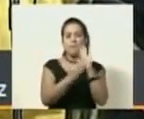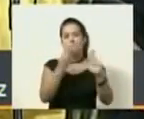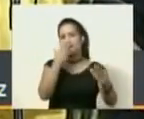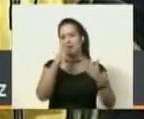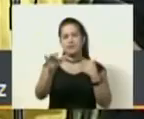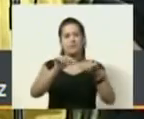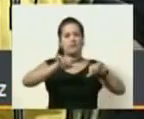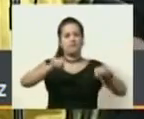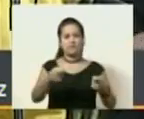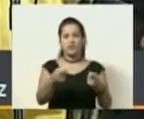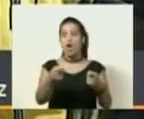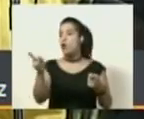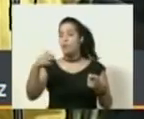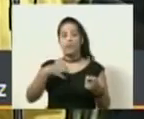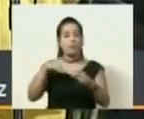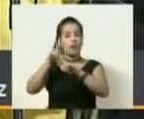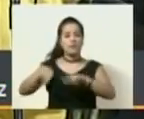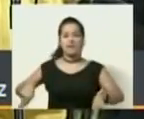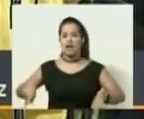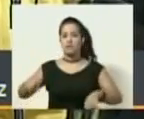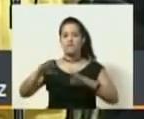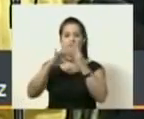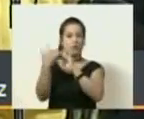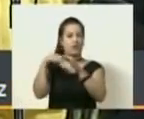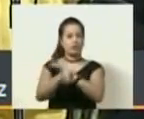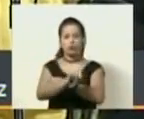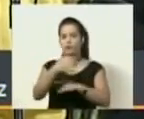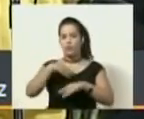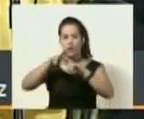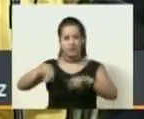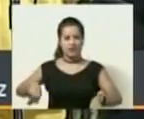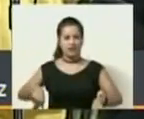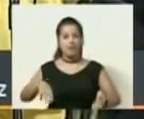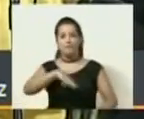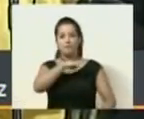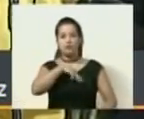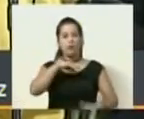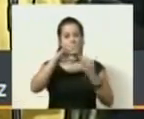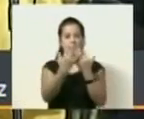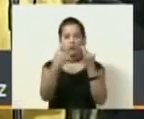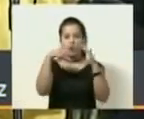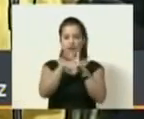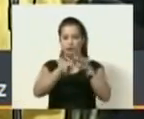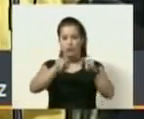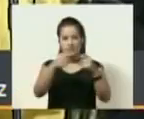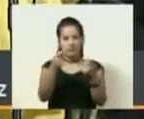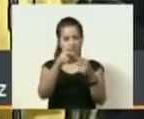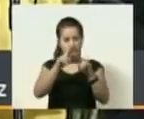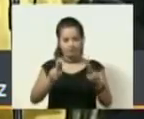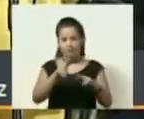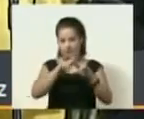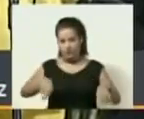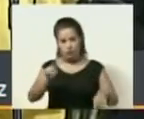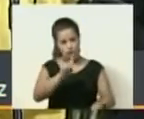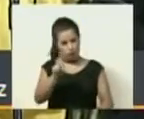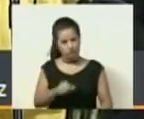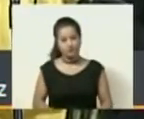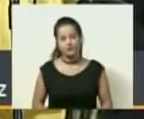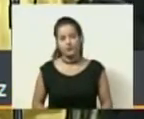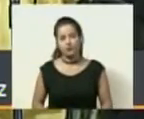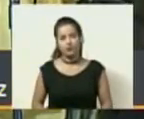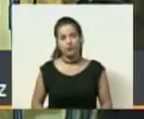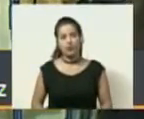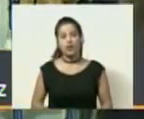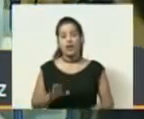pueda eliminar el sistema barrio adentro 100%, la misión barrio adentro. Y hoy también se